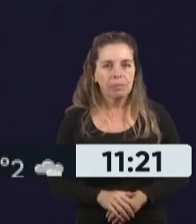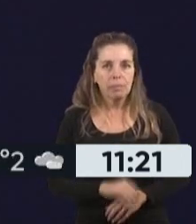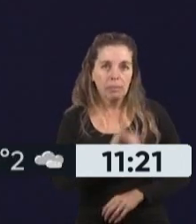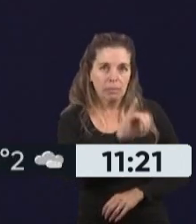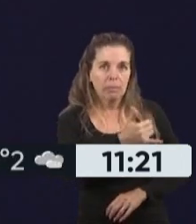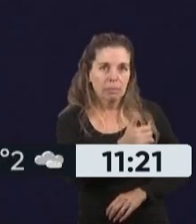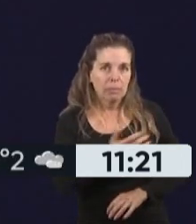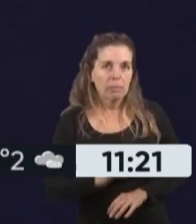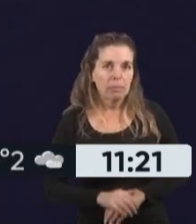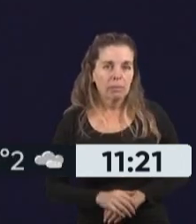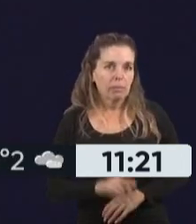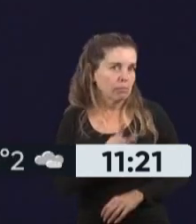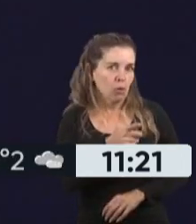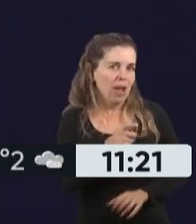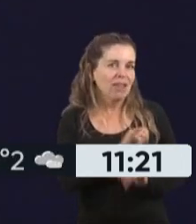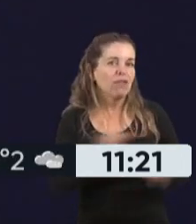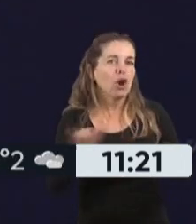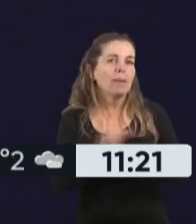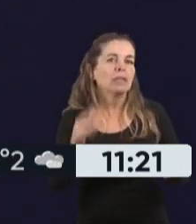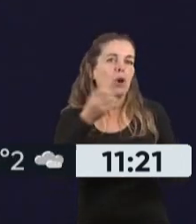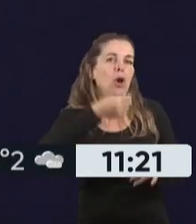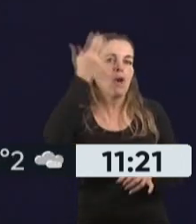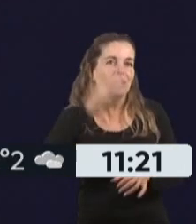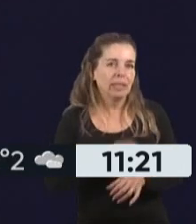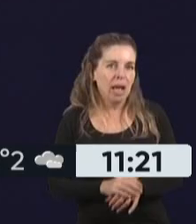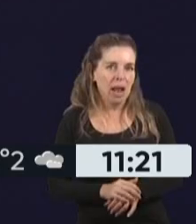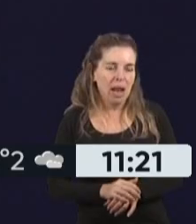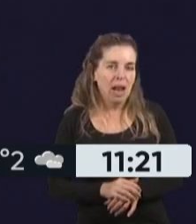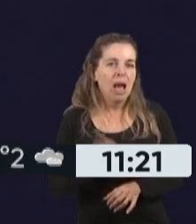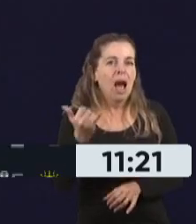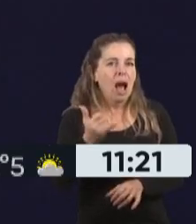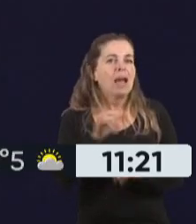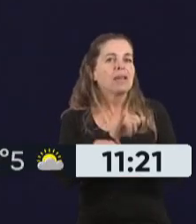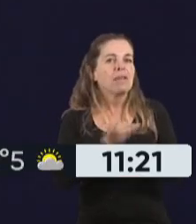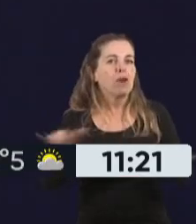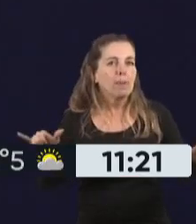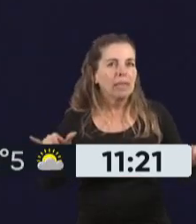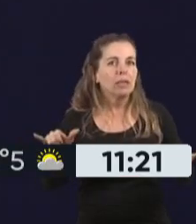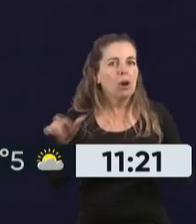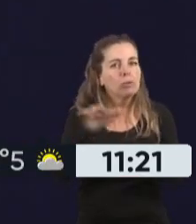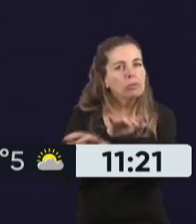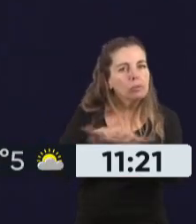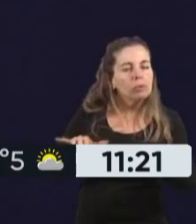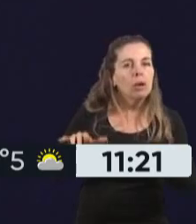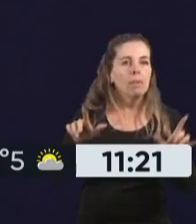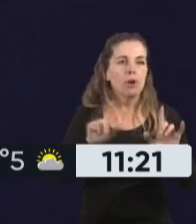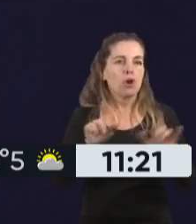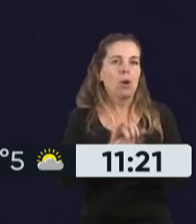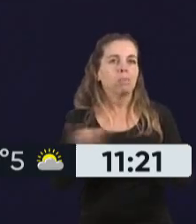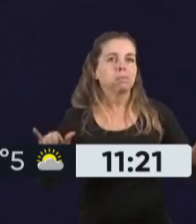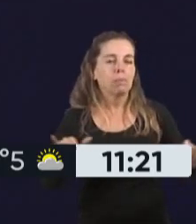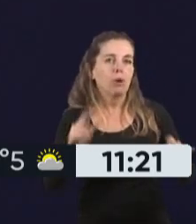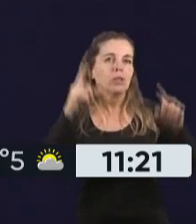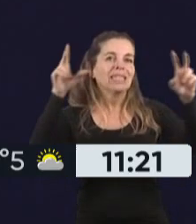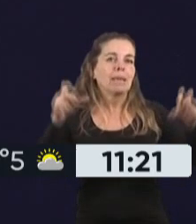¿Correcto? No, todavía no hay información y por supuesto hay información que es sensible y que no la comunicamos por cuestiones de seguridad